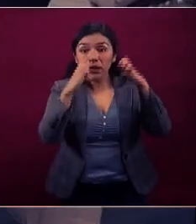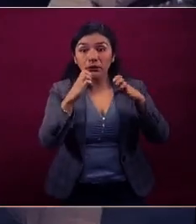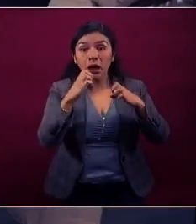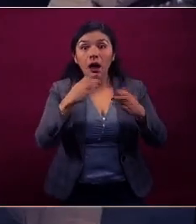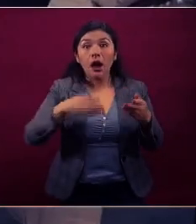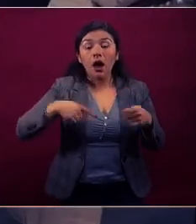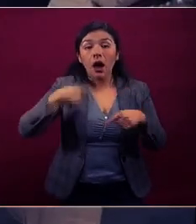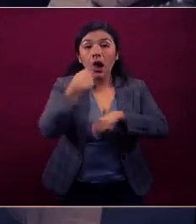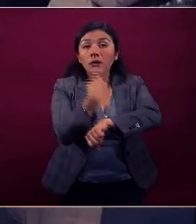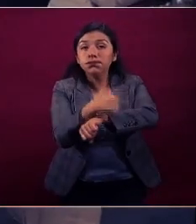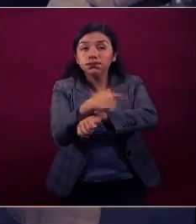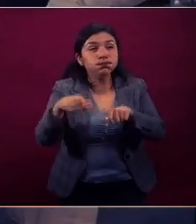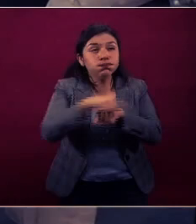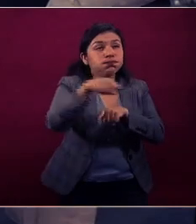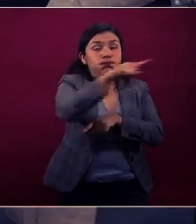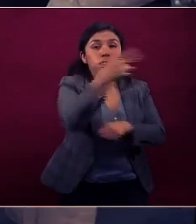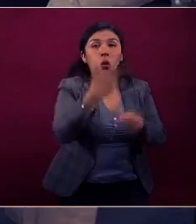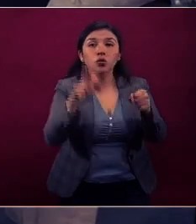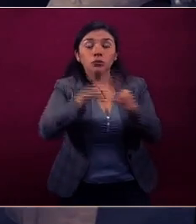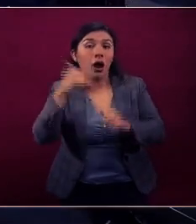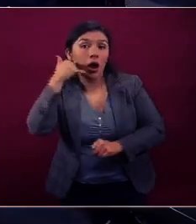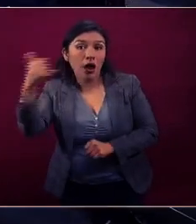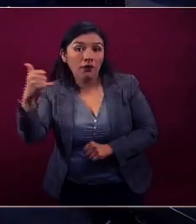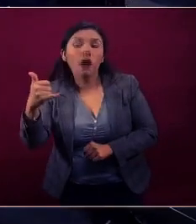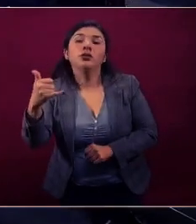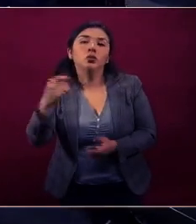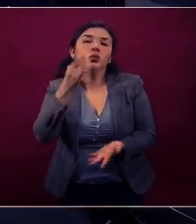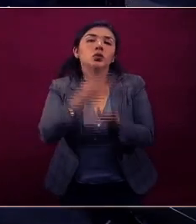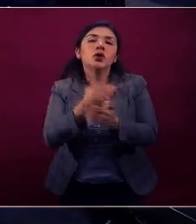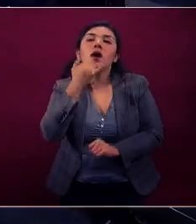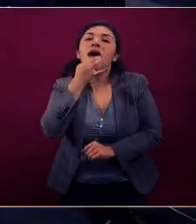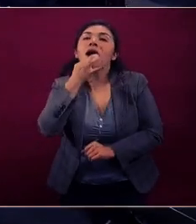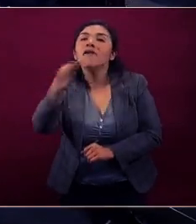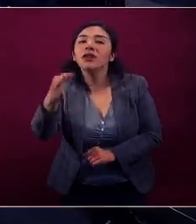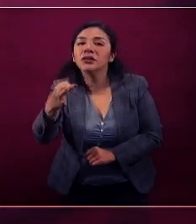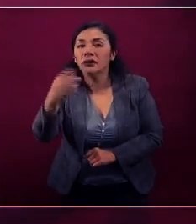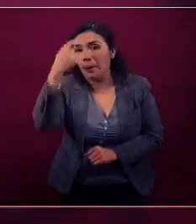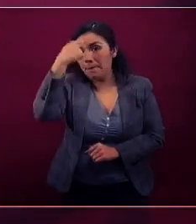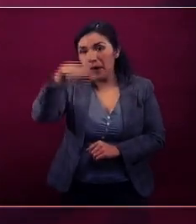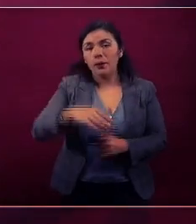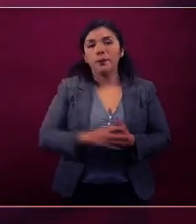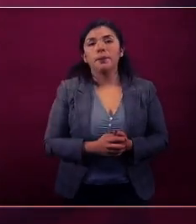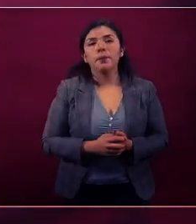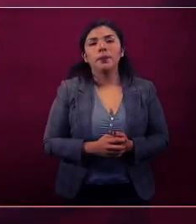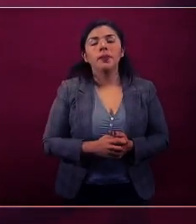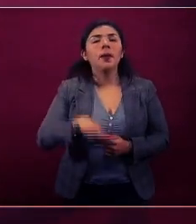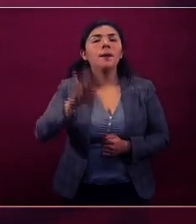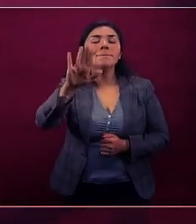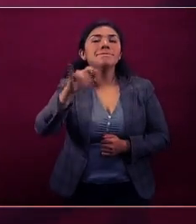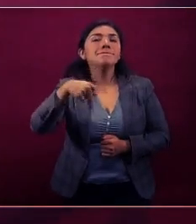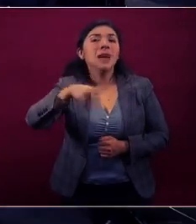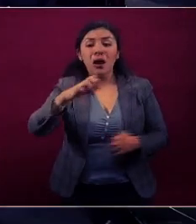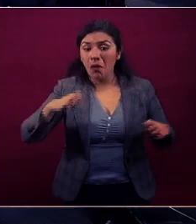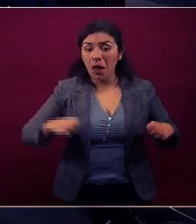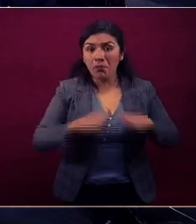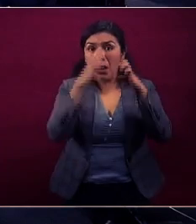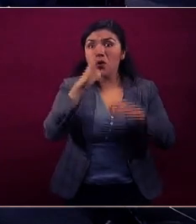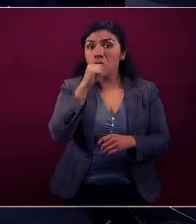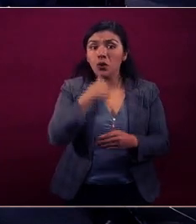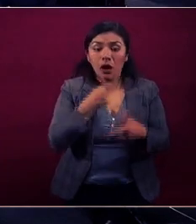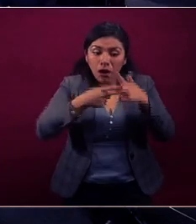trayecto al hospital vaya, llame. Pues nada más que avise para que podamos participar. Pero las emergencias no se pueden prever,